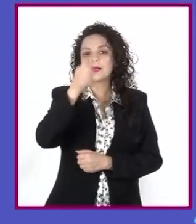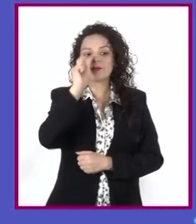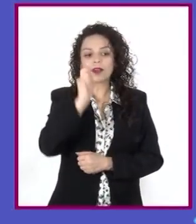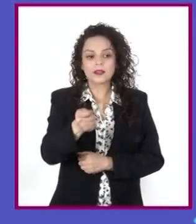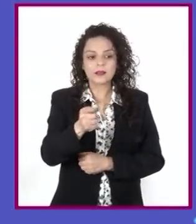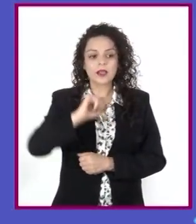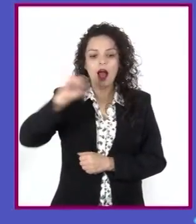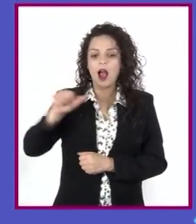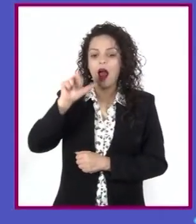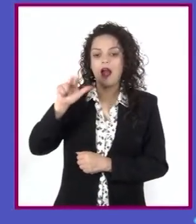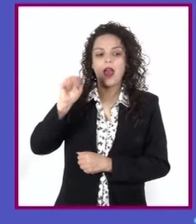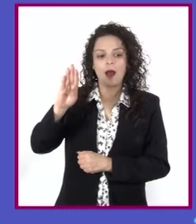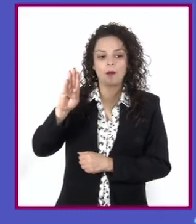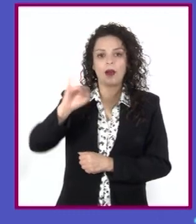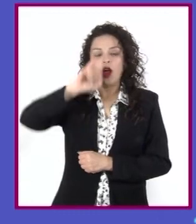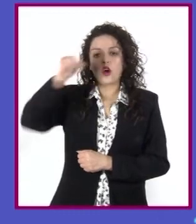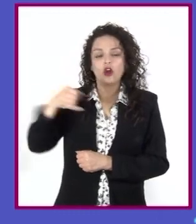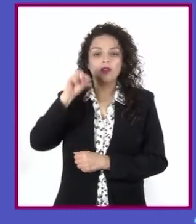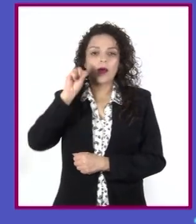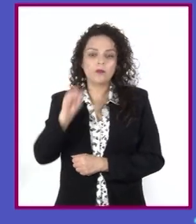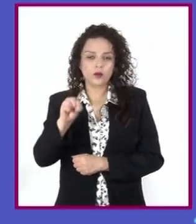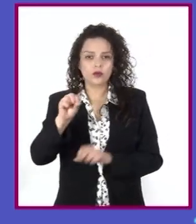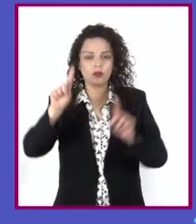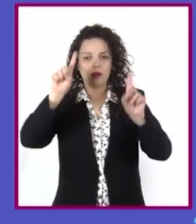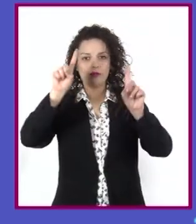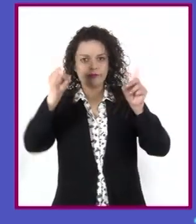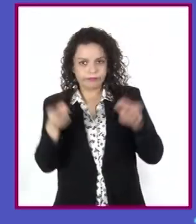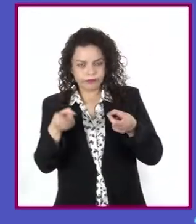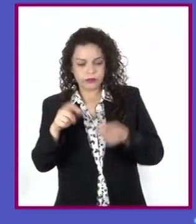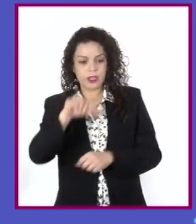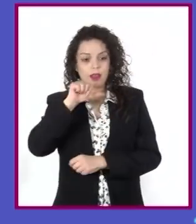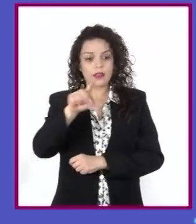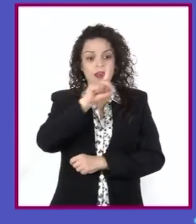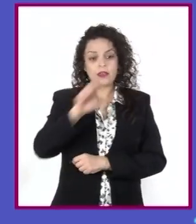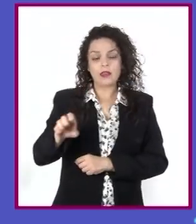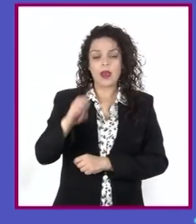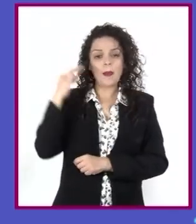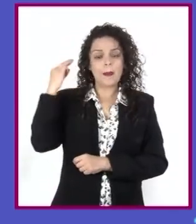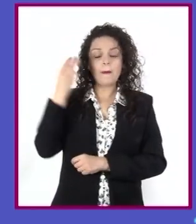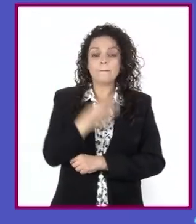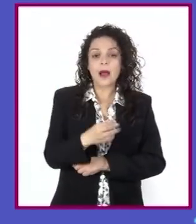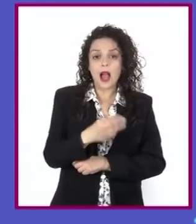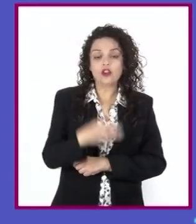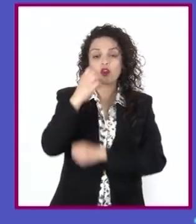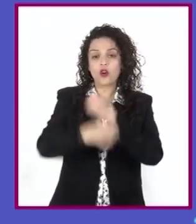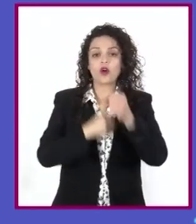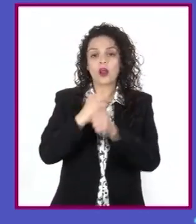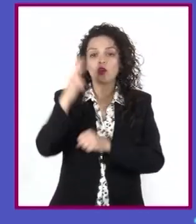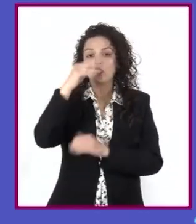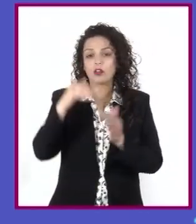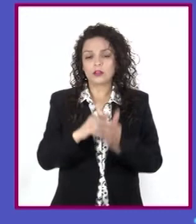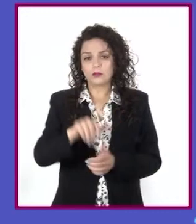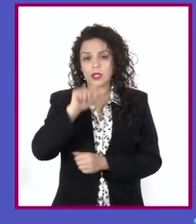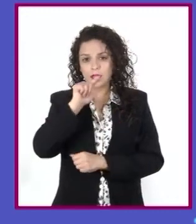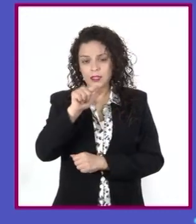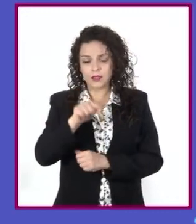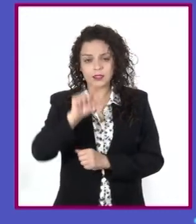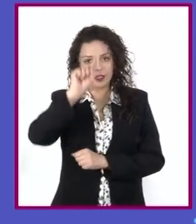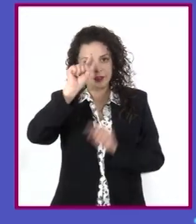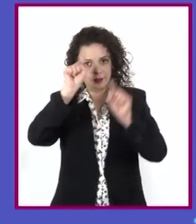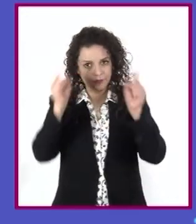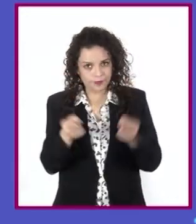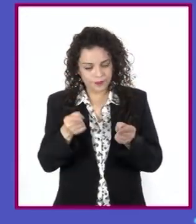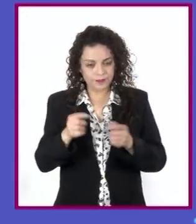Jara. J. paréntesis, 16 de mayo de 2017, cierro paréntesis.